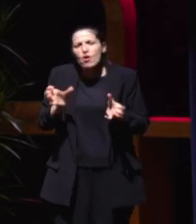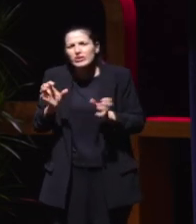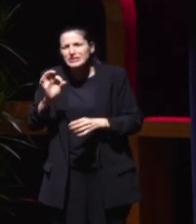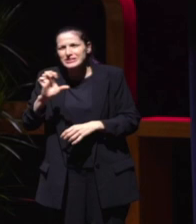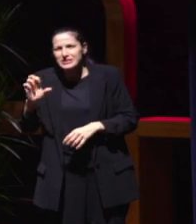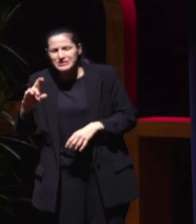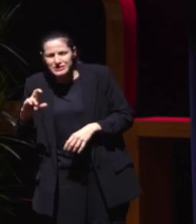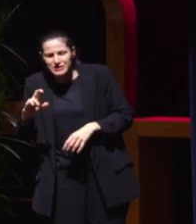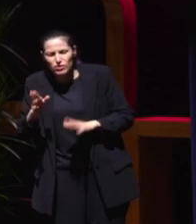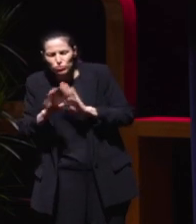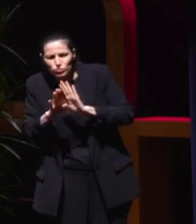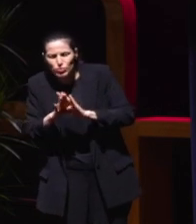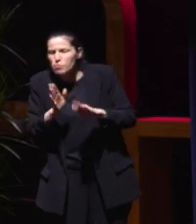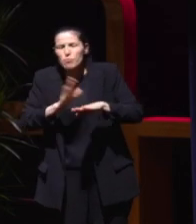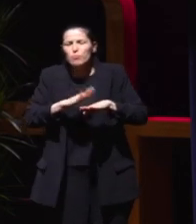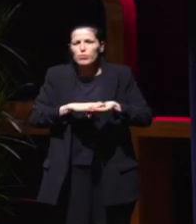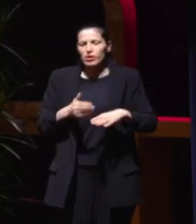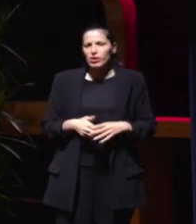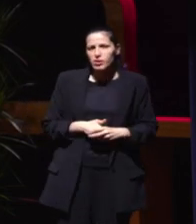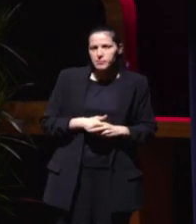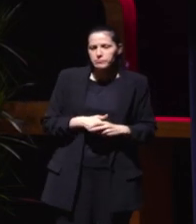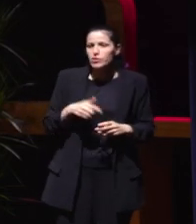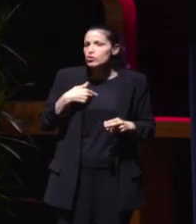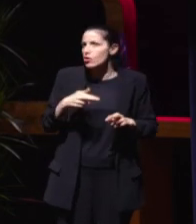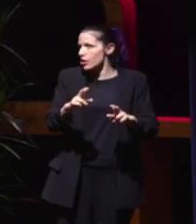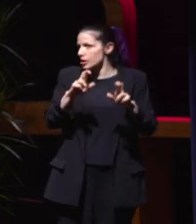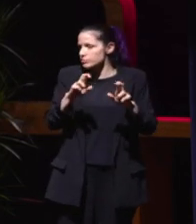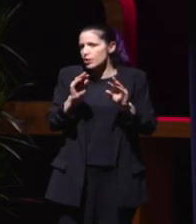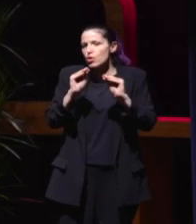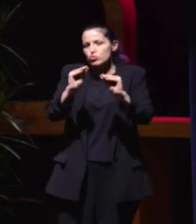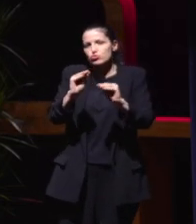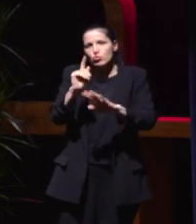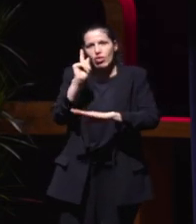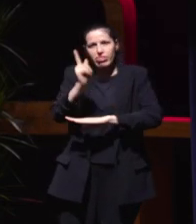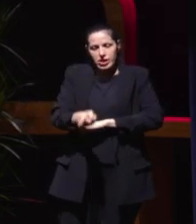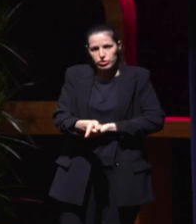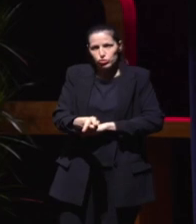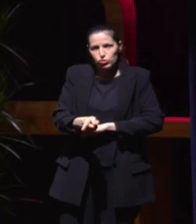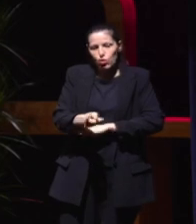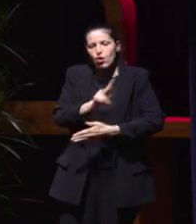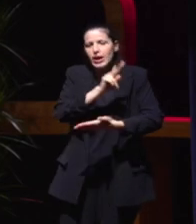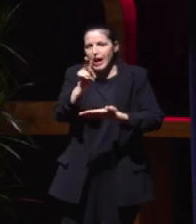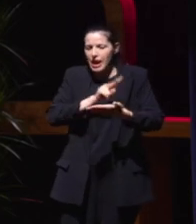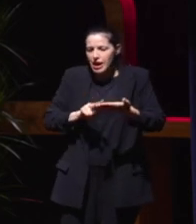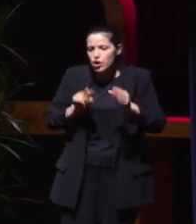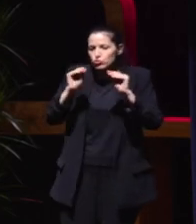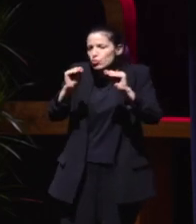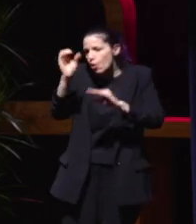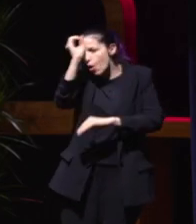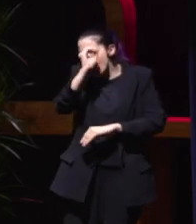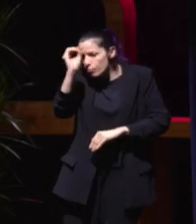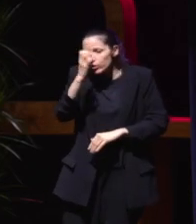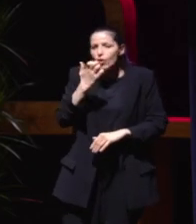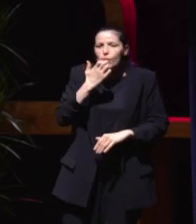orteganos y posiblemente espero todos sus directivos hayan leído Las meditaciones de Ortega sobre El